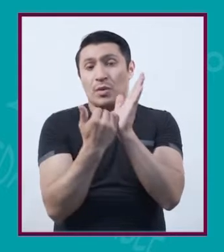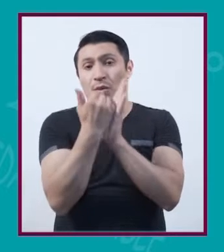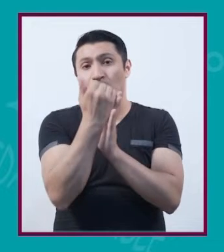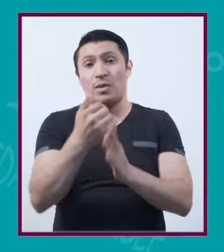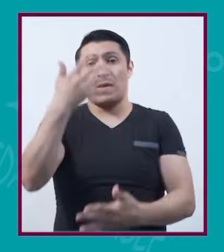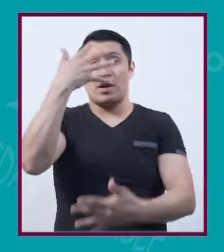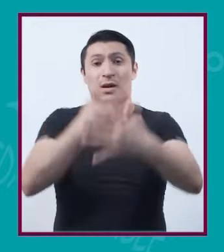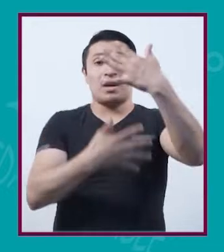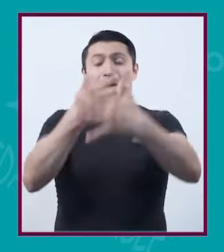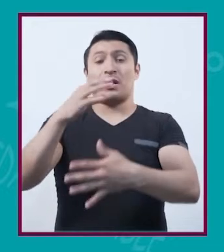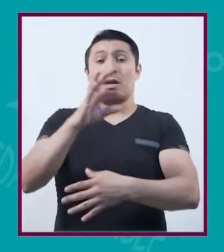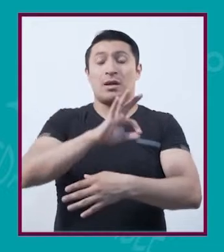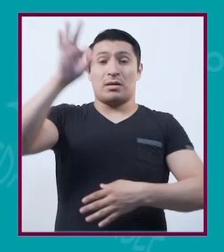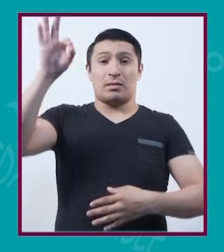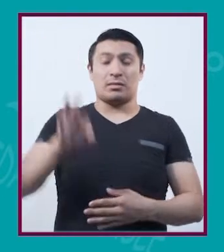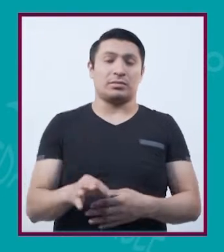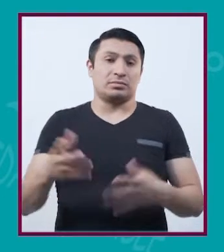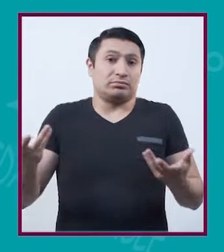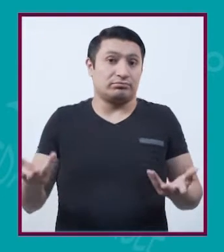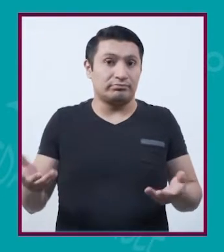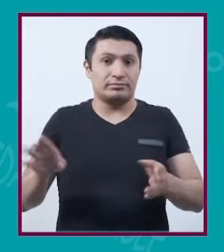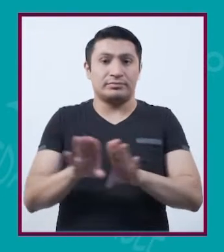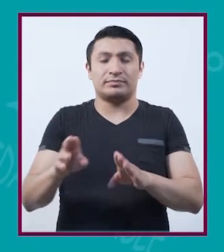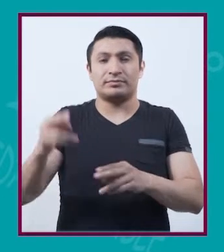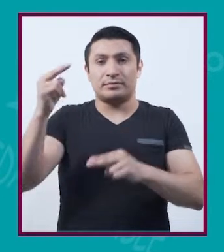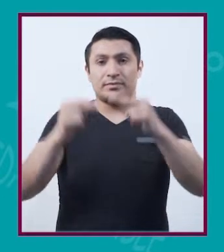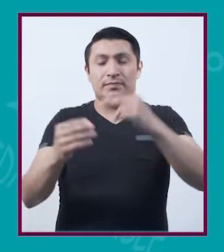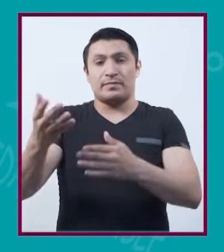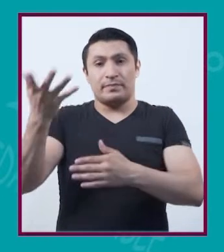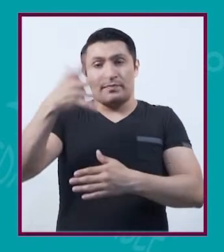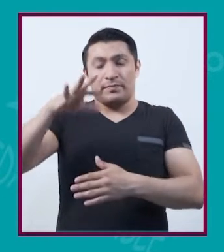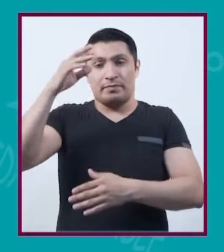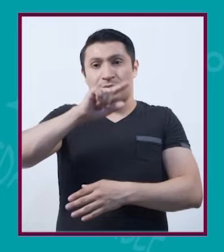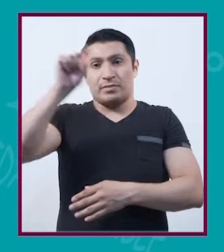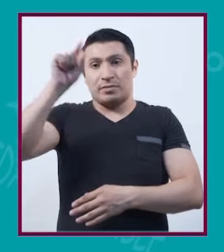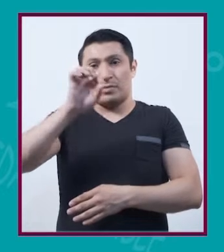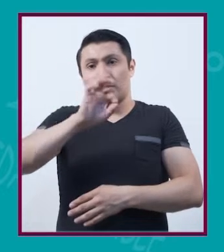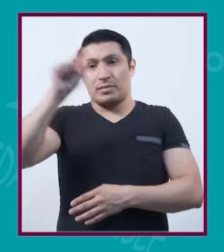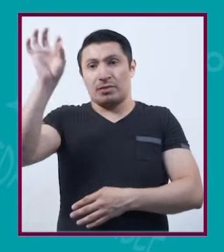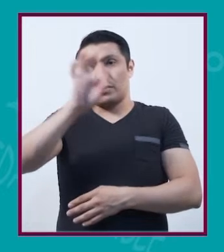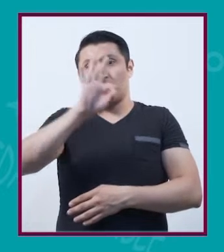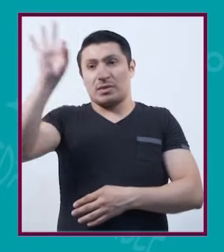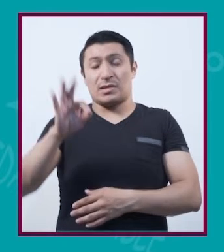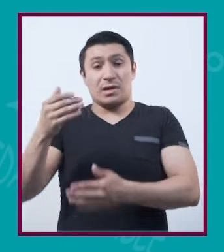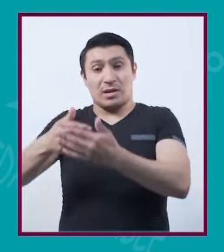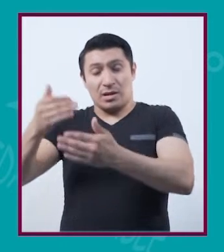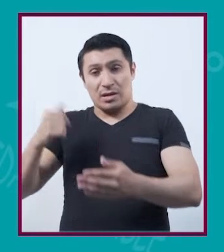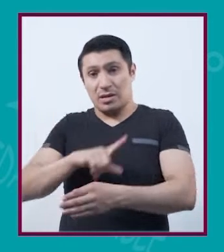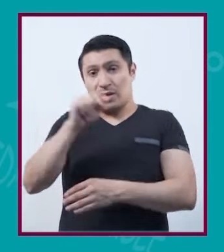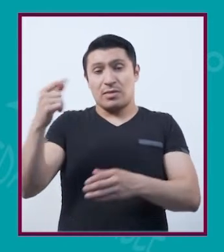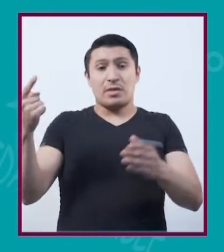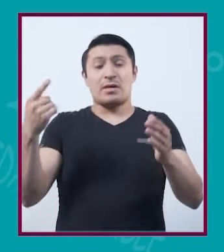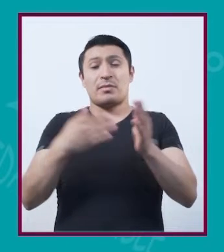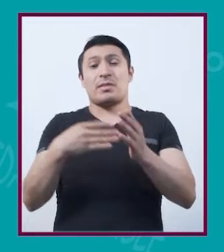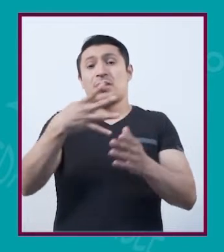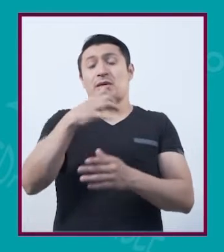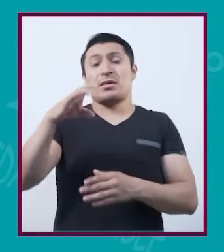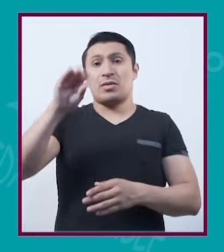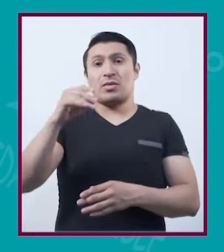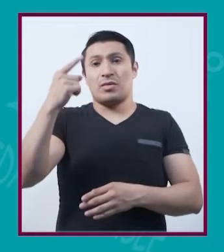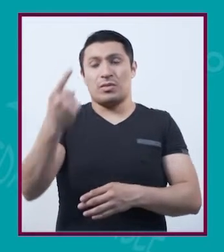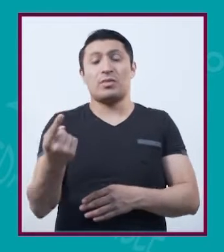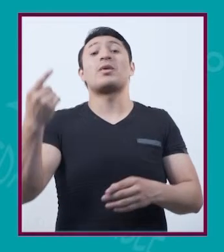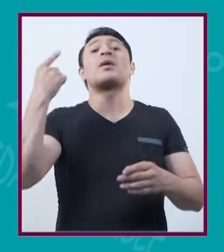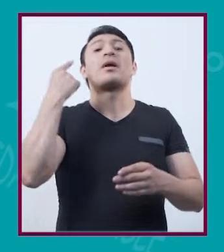10%. 3 años más tarde, la tasa fue incrementada a 15%, regresando a su nivel original de 10% luego